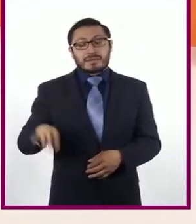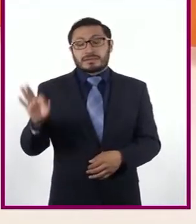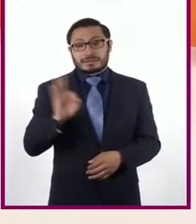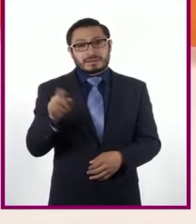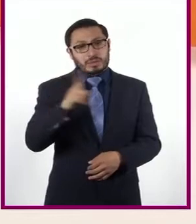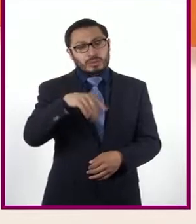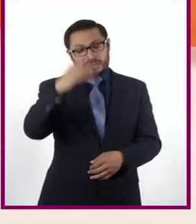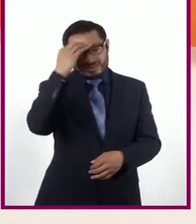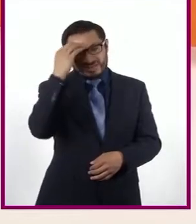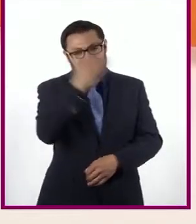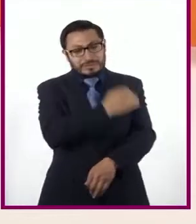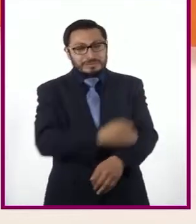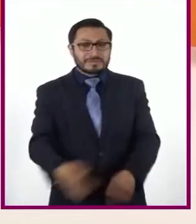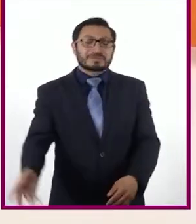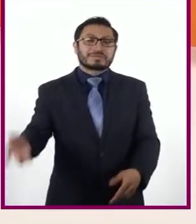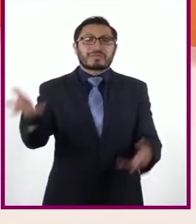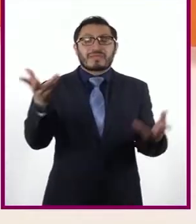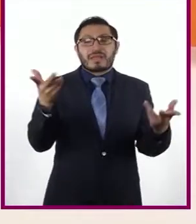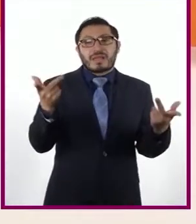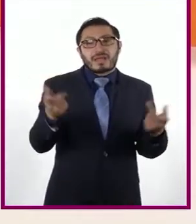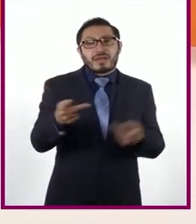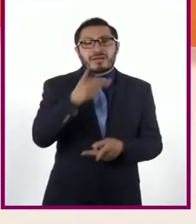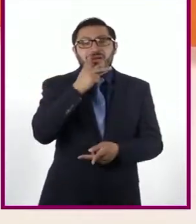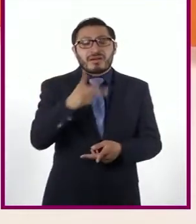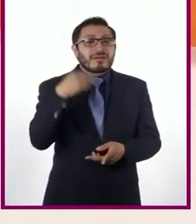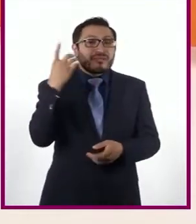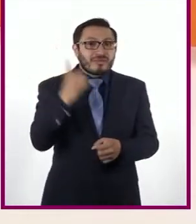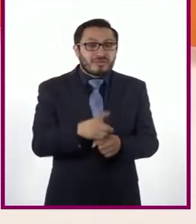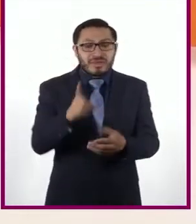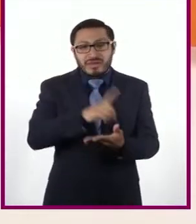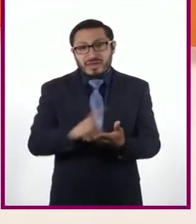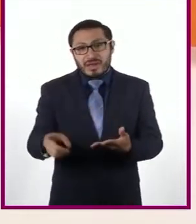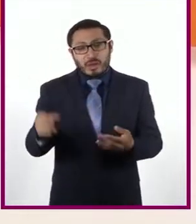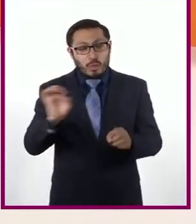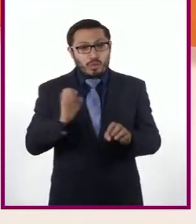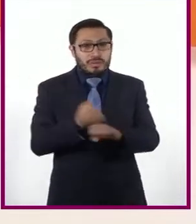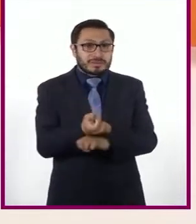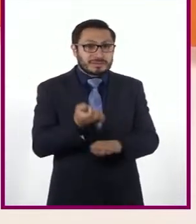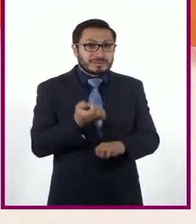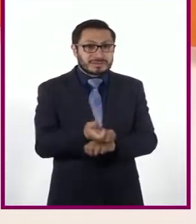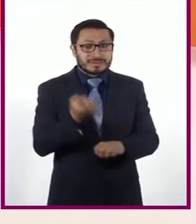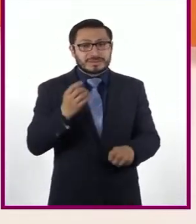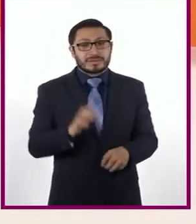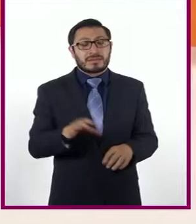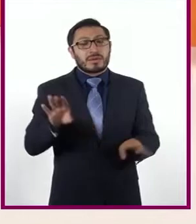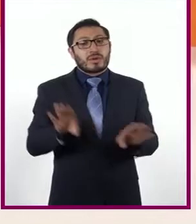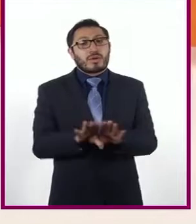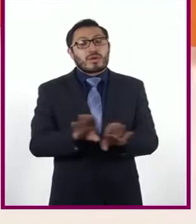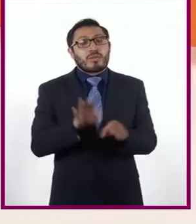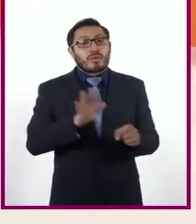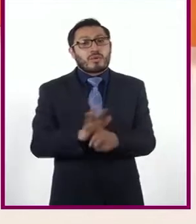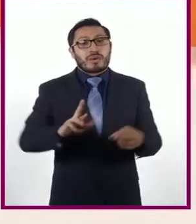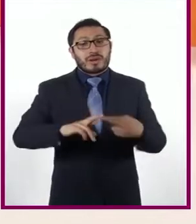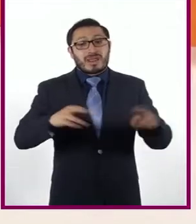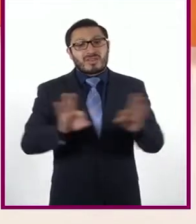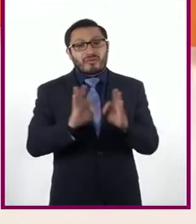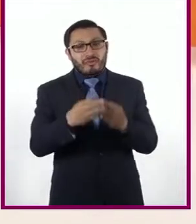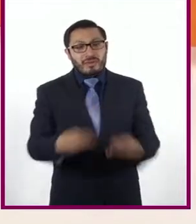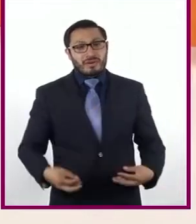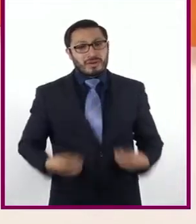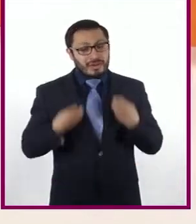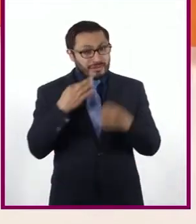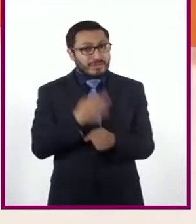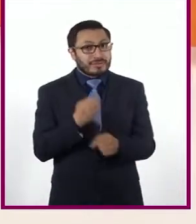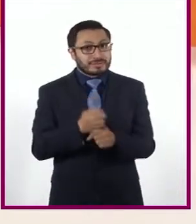ha hecho familiares los conceptos de voluntad, derecho o Estado. ¿Cómo se relacionan con su forma de vida en la